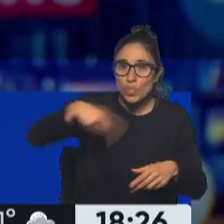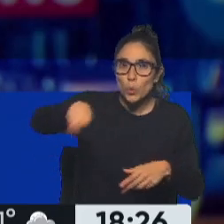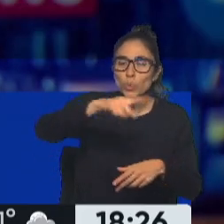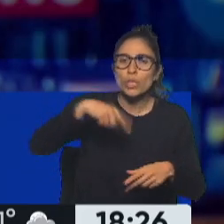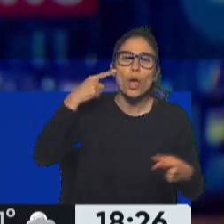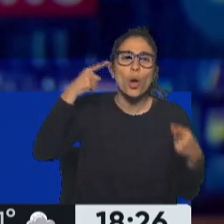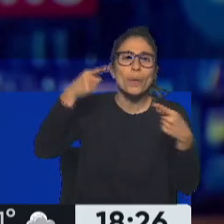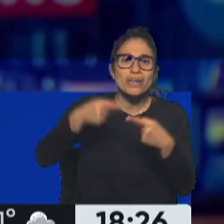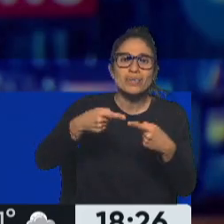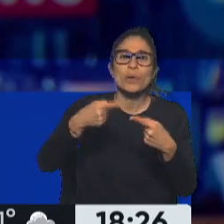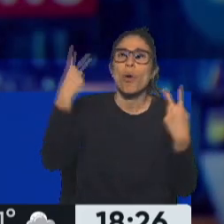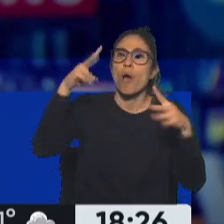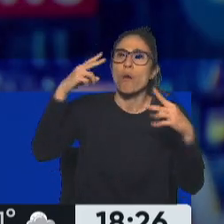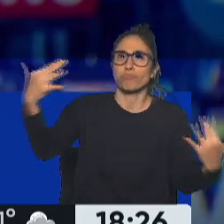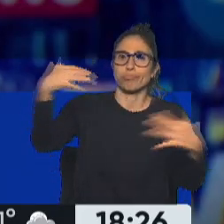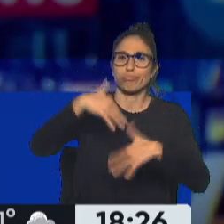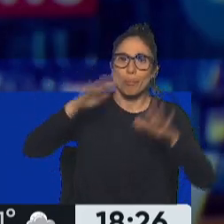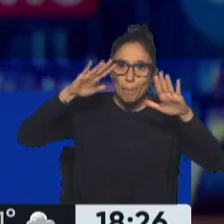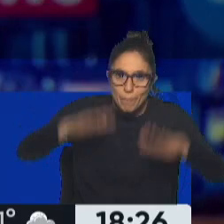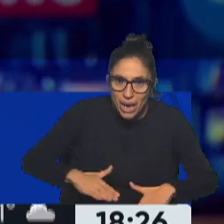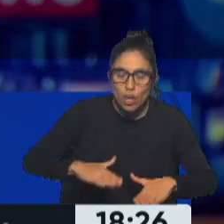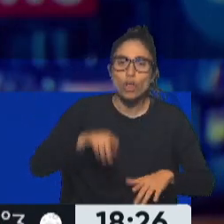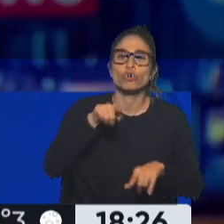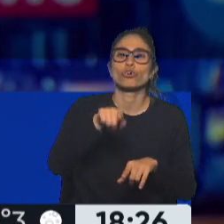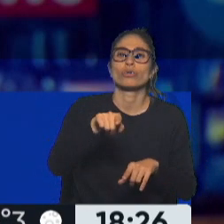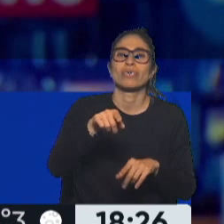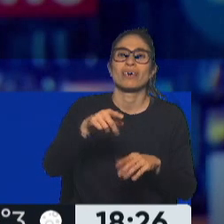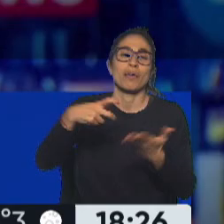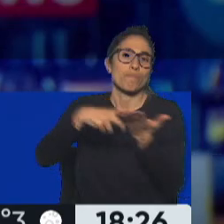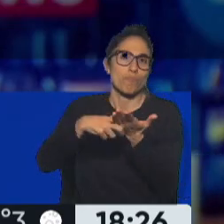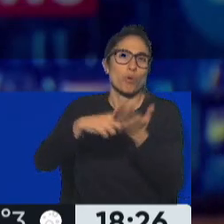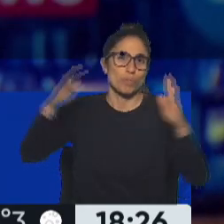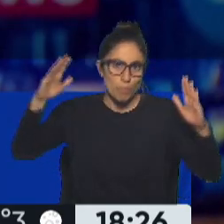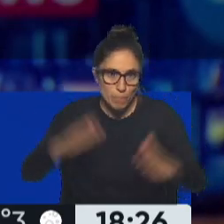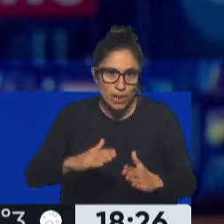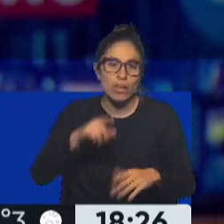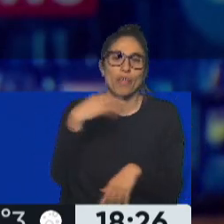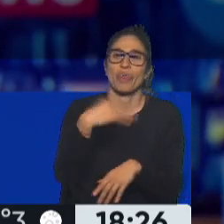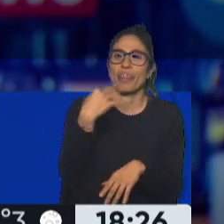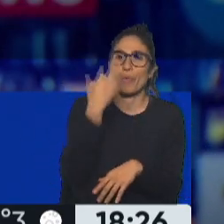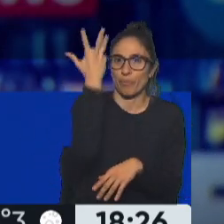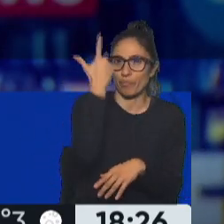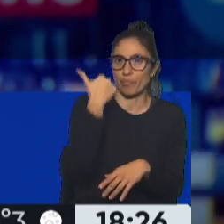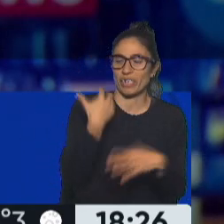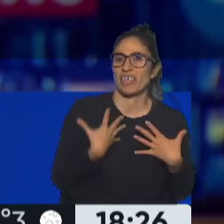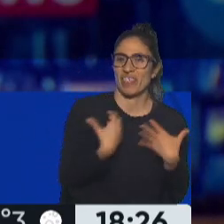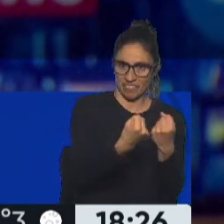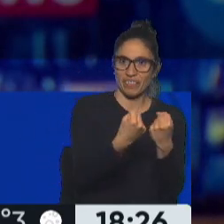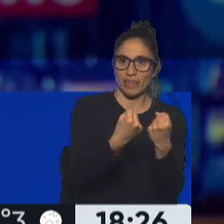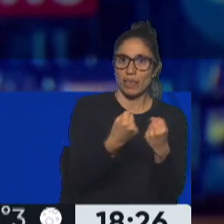paix fiscale, si vous voulez que nous défendions la France, nos valeurs et notre identité qui a été considérablement abîmée depuis 7 ans, j'ai besoin pour